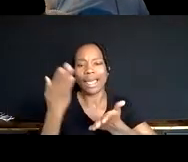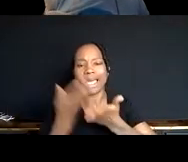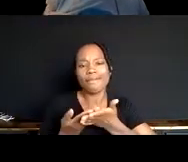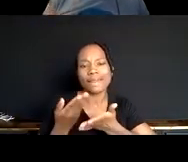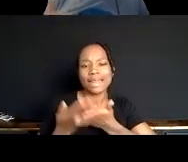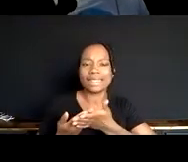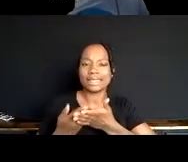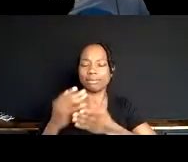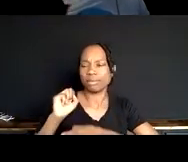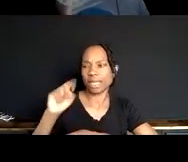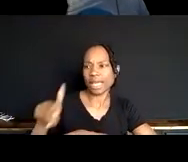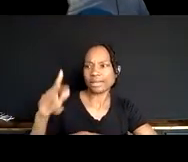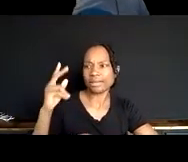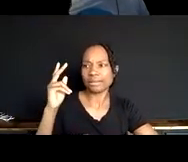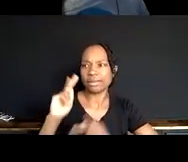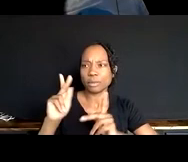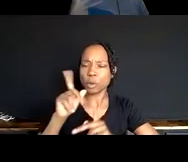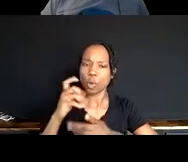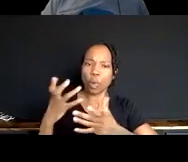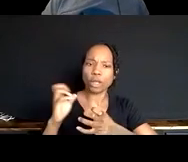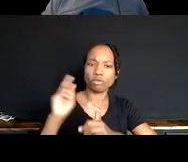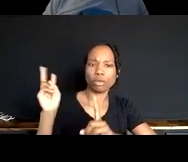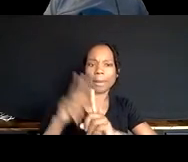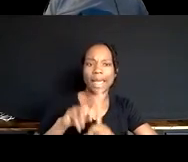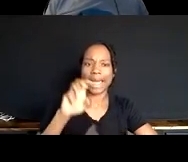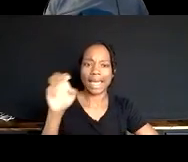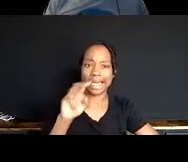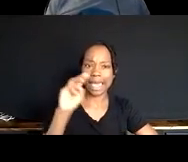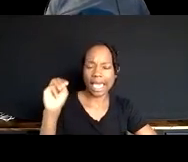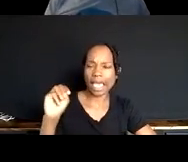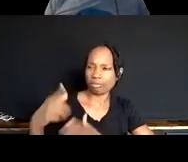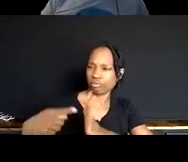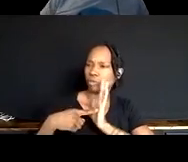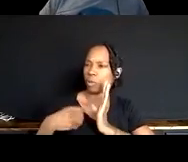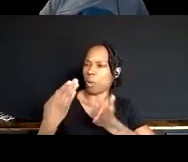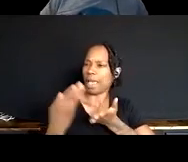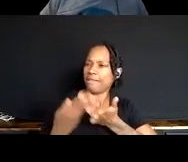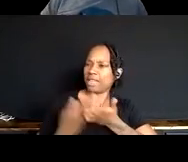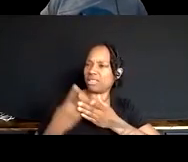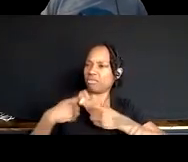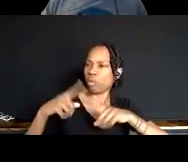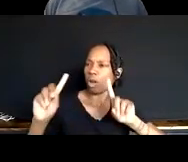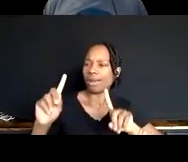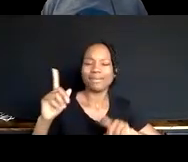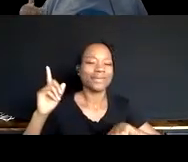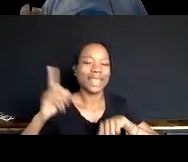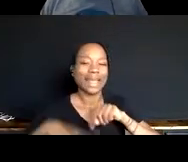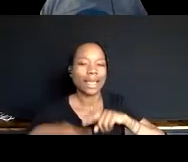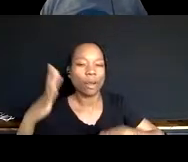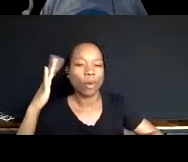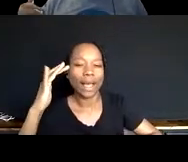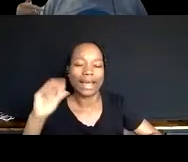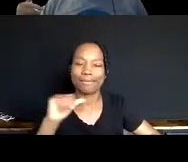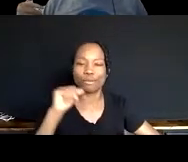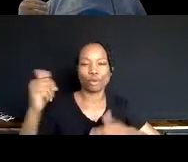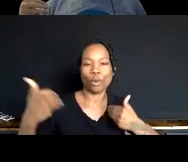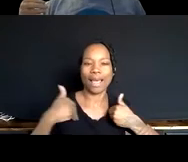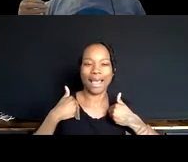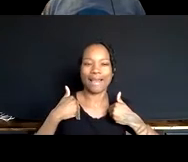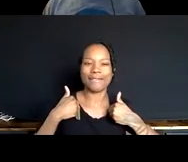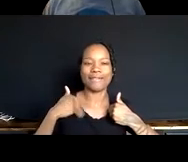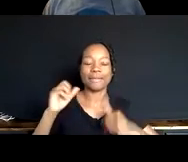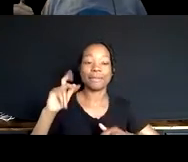quieren implementar el monitoreo electrónico que han producido evidencia que lo pueden hacer, porque no existe tal evidencia.